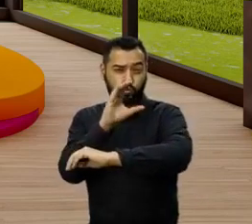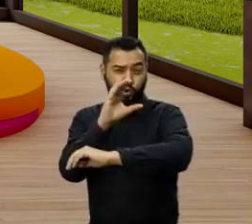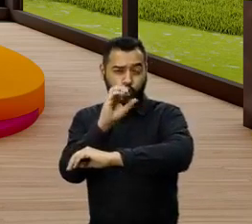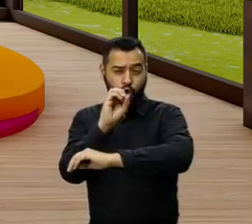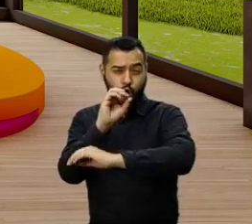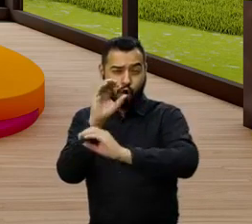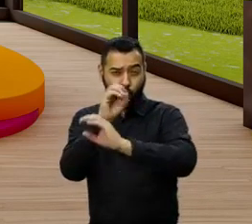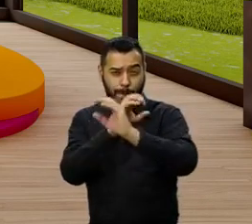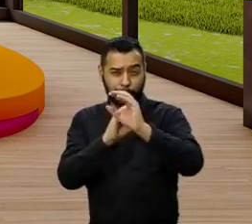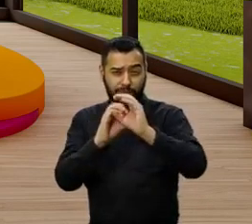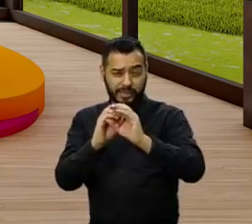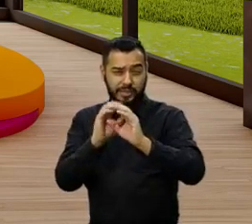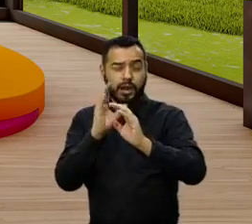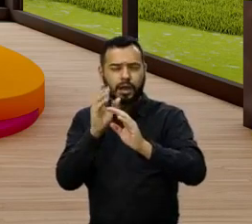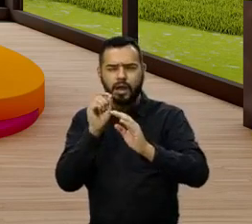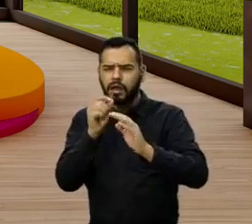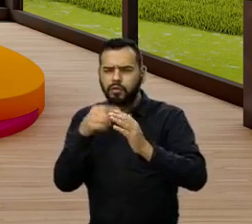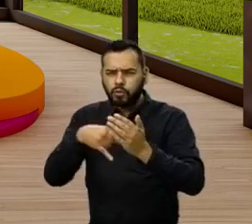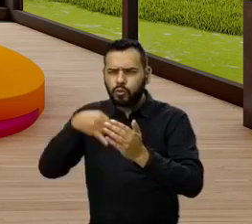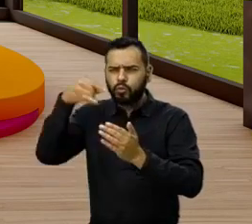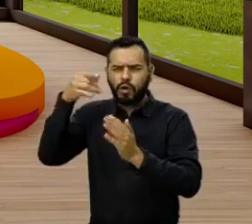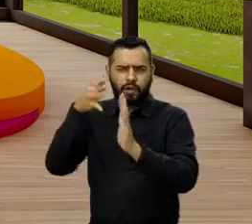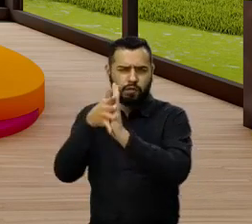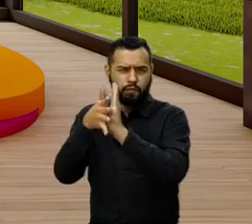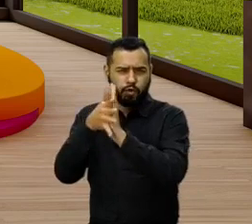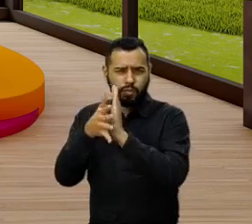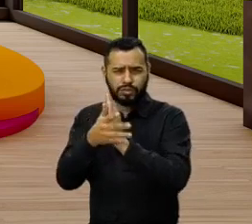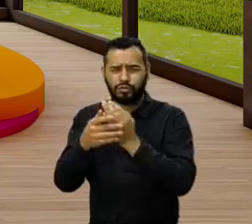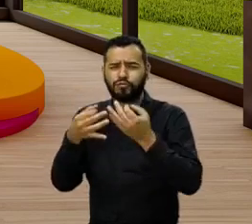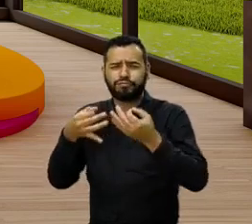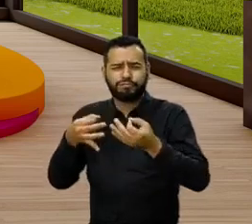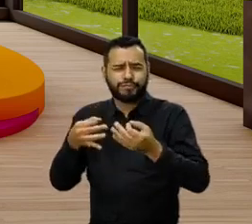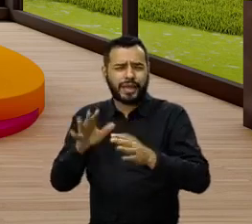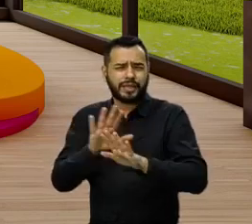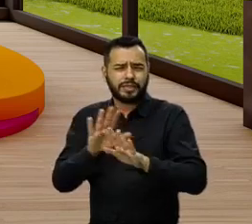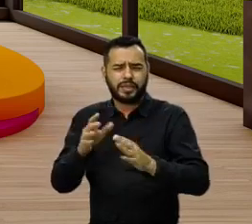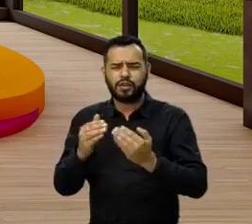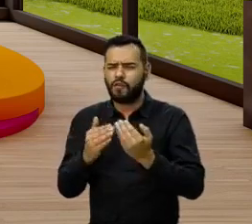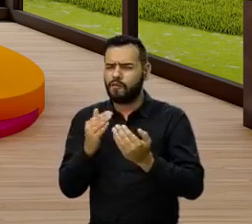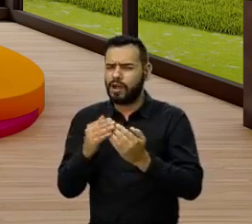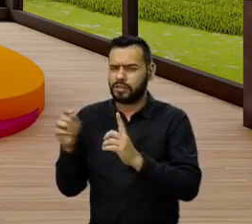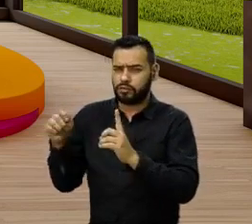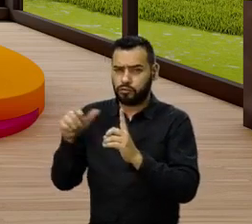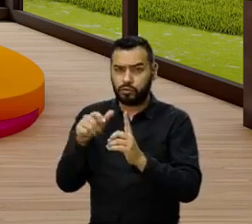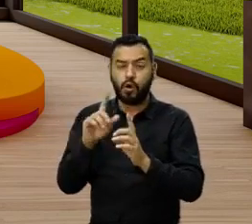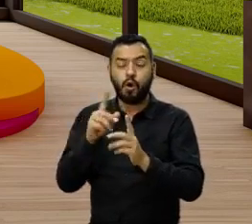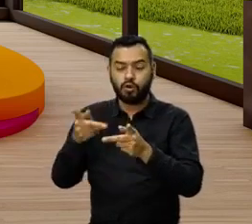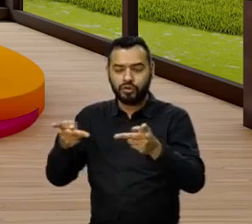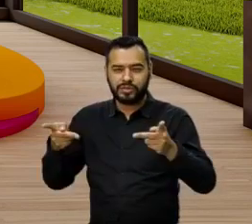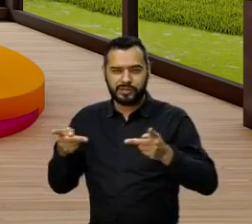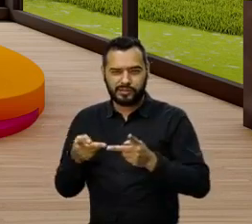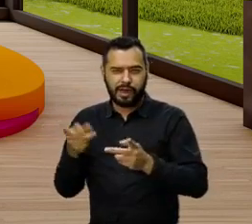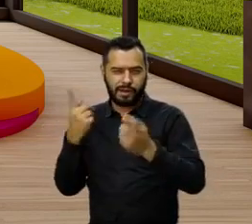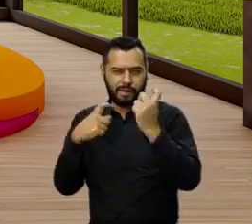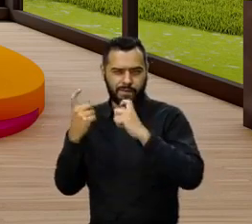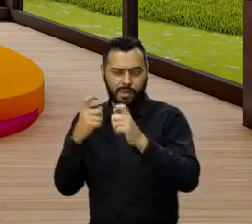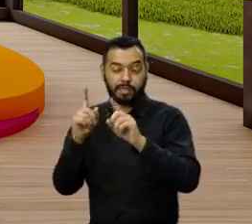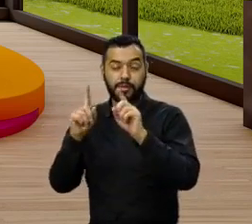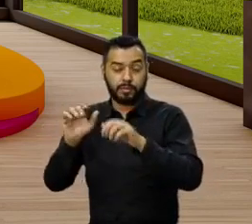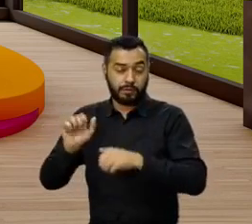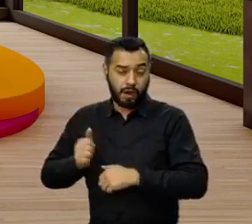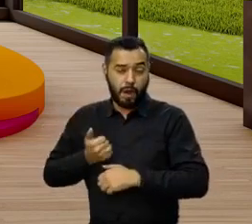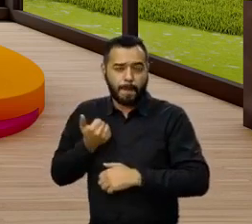como tal sus datos van a subir unos documentos muy fáciles y van a tener su subsidio en la mano o si no en nuestras salas de venta también lo podemos hacer y